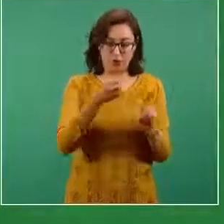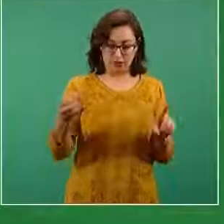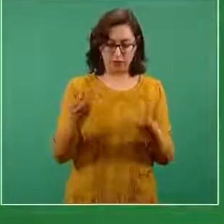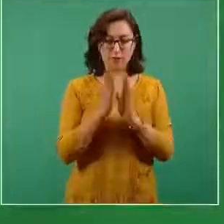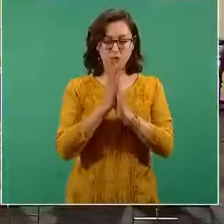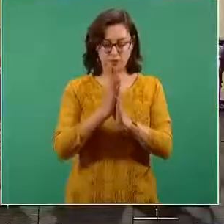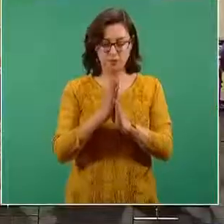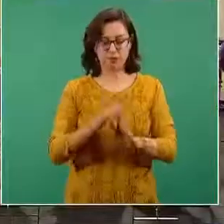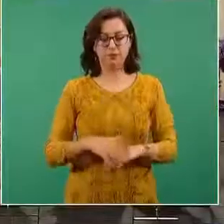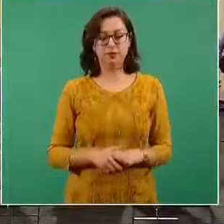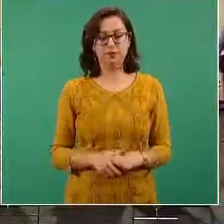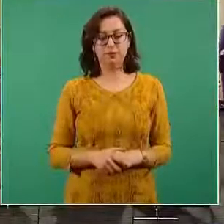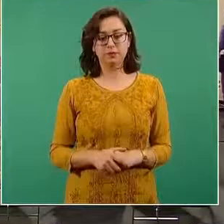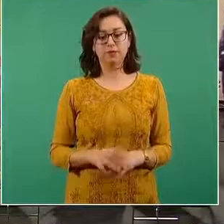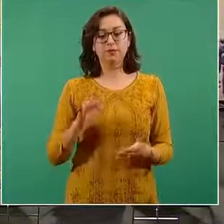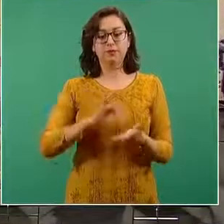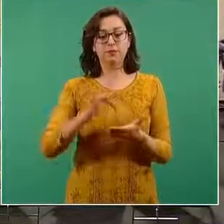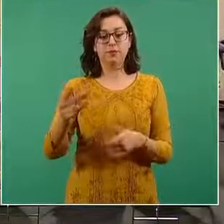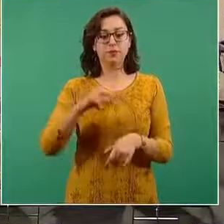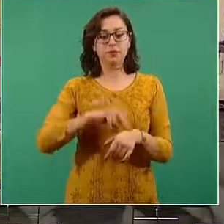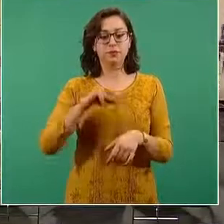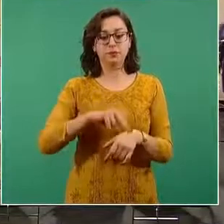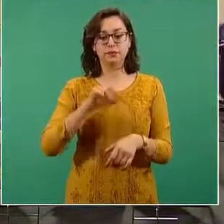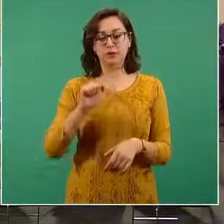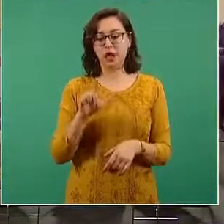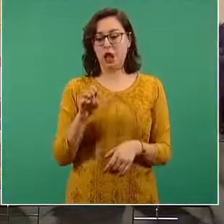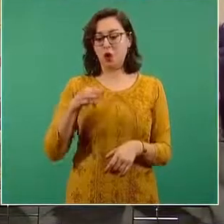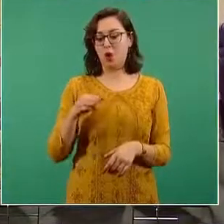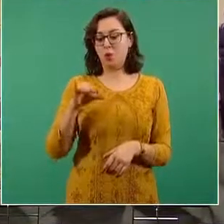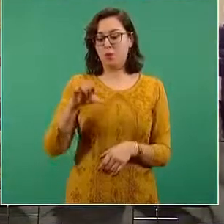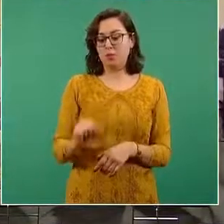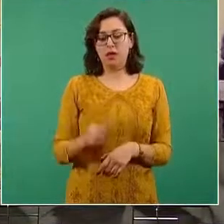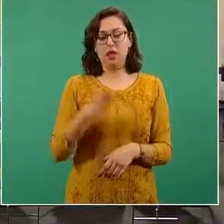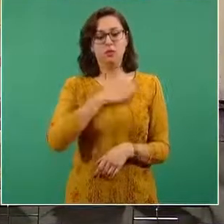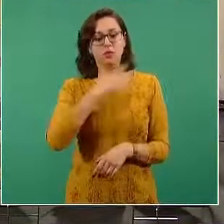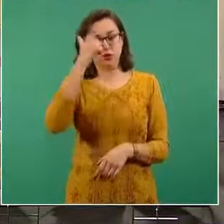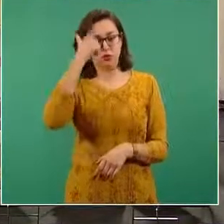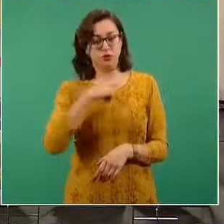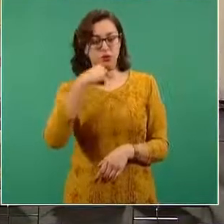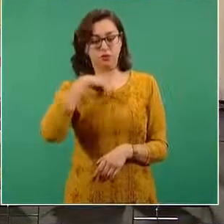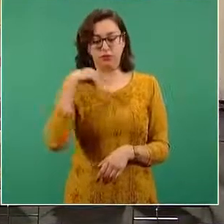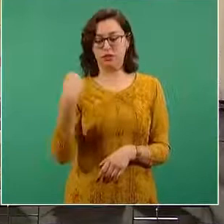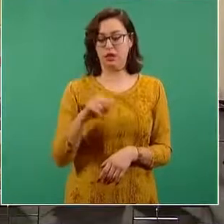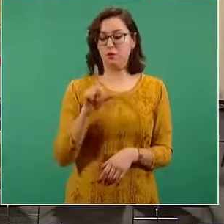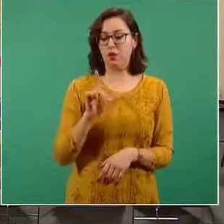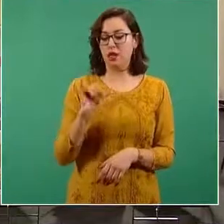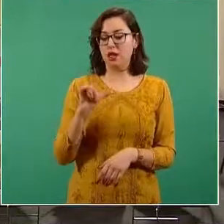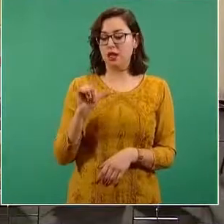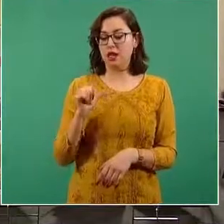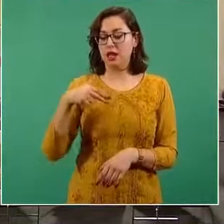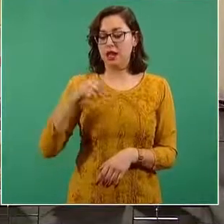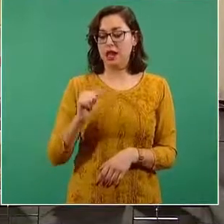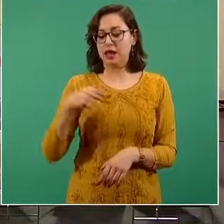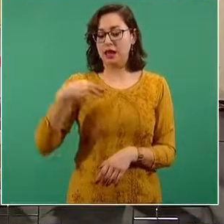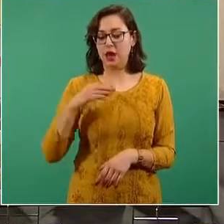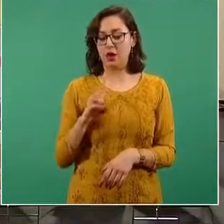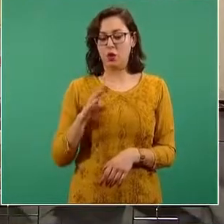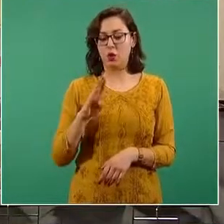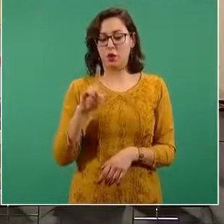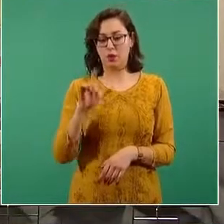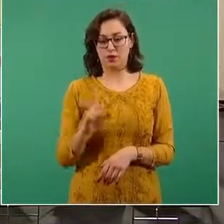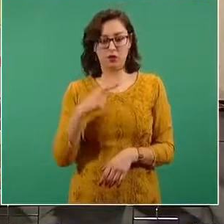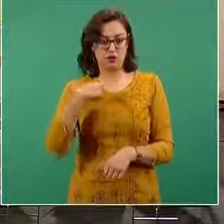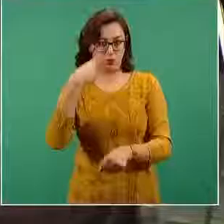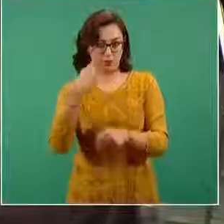avanzamos. Gracias, doctora Lumía. Buenas noches, Liliana Noble de Pulso Saludable. Si me permite, primero le voy a preguntar a su